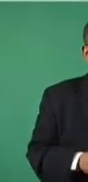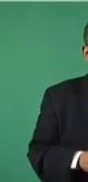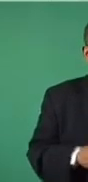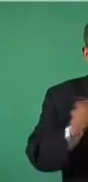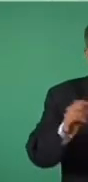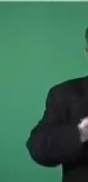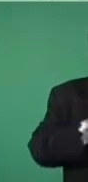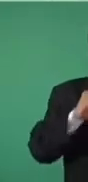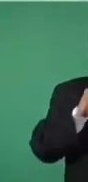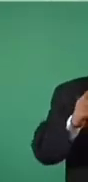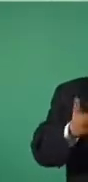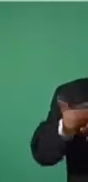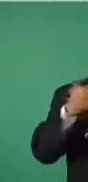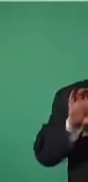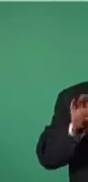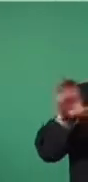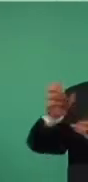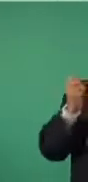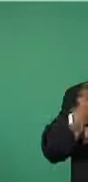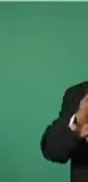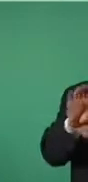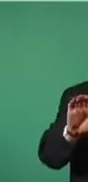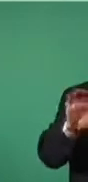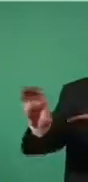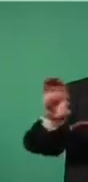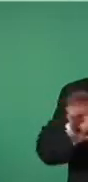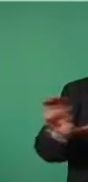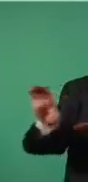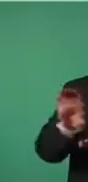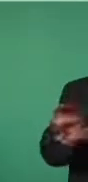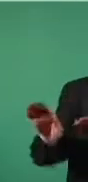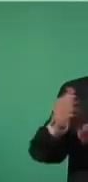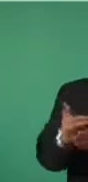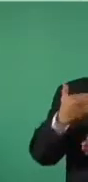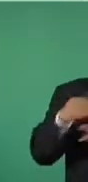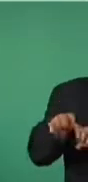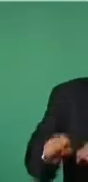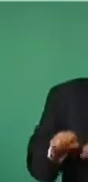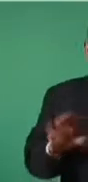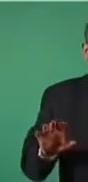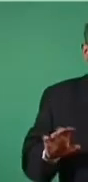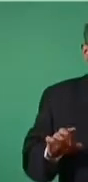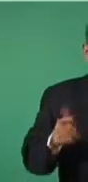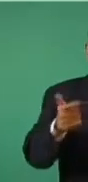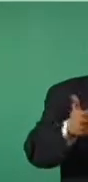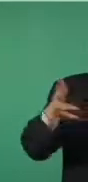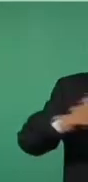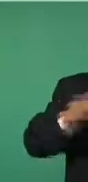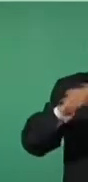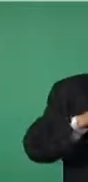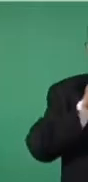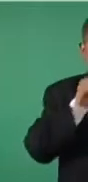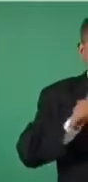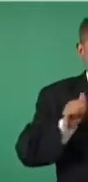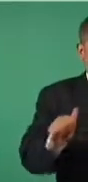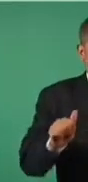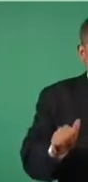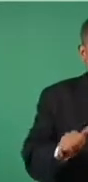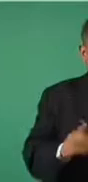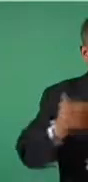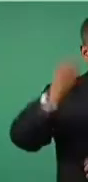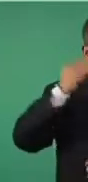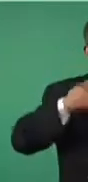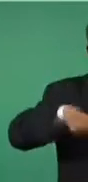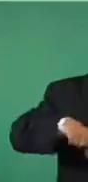se pudieron dar anticipos para la compra de los equipos desde que empezó la obra.